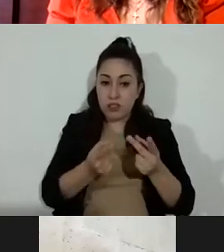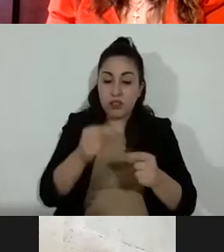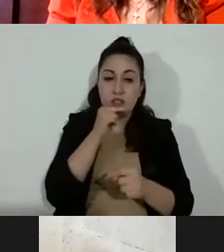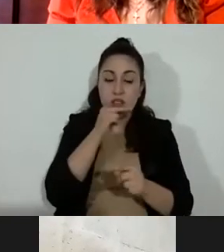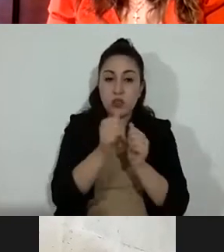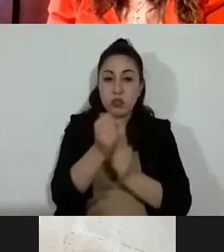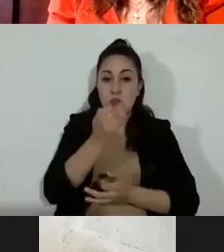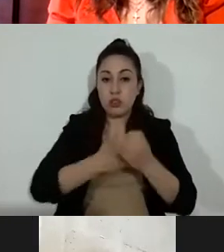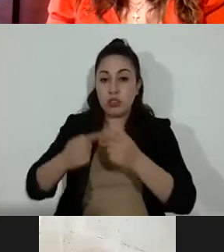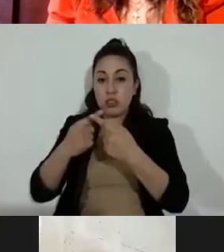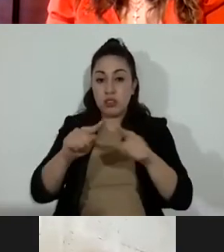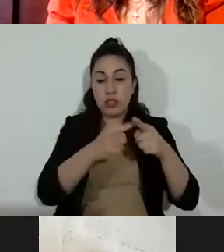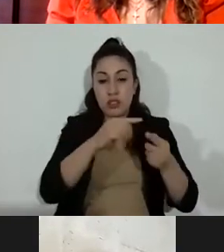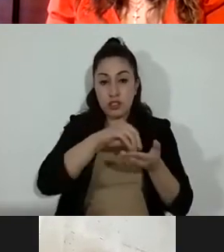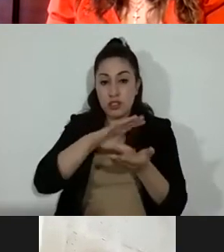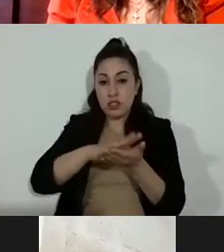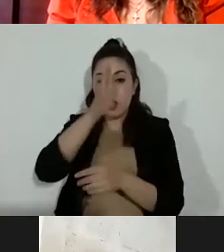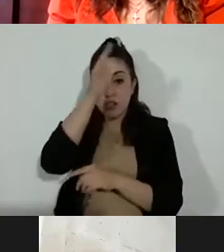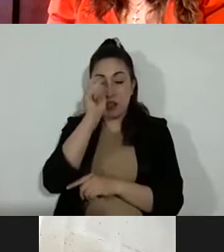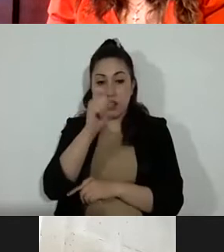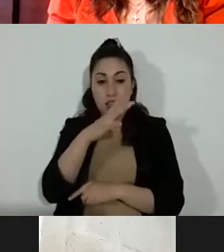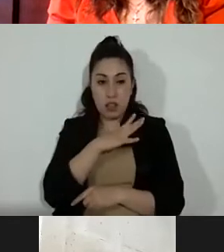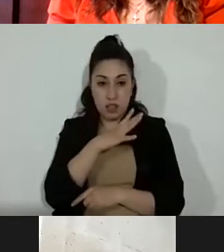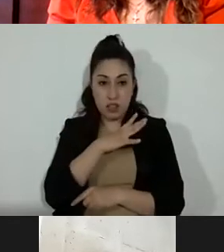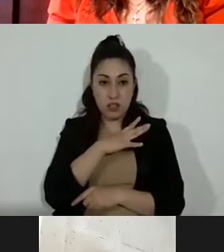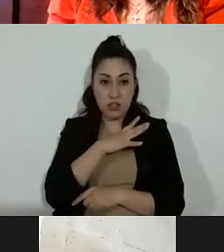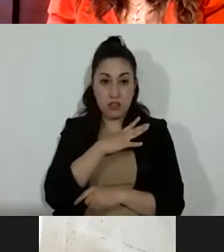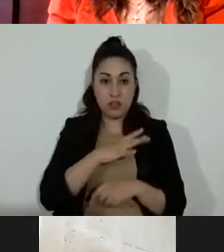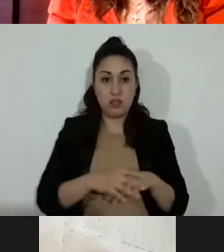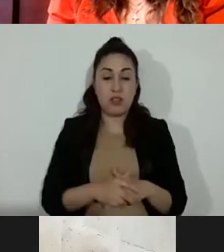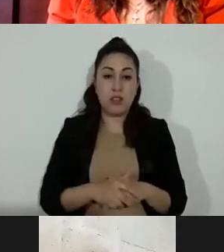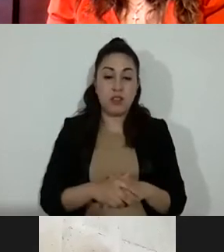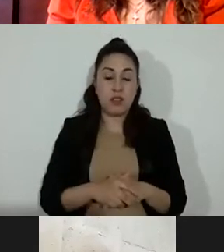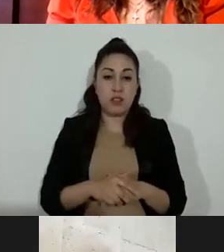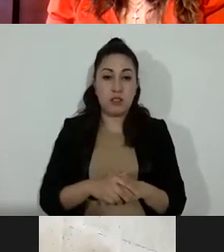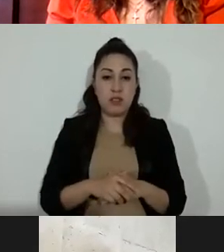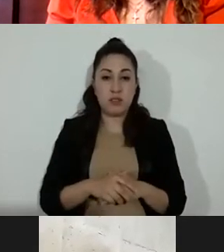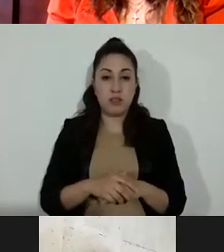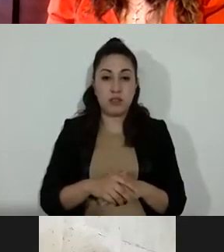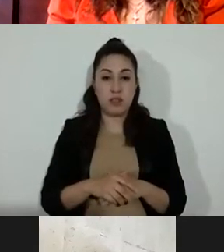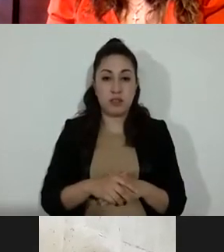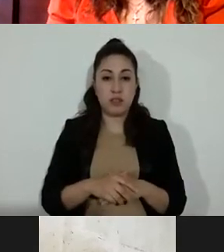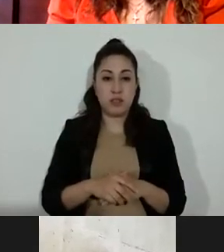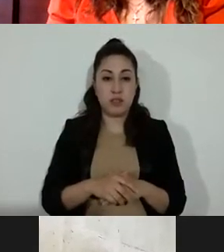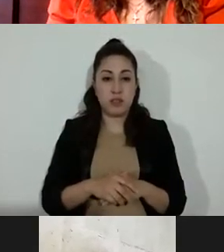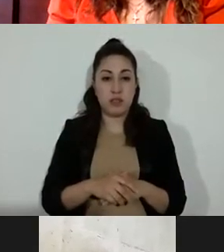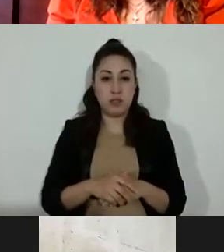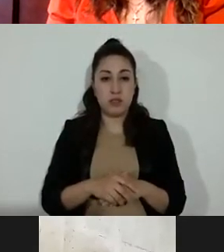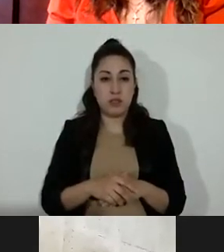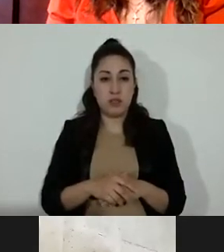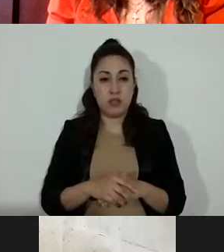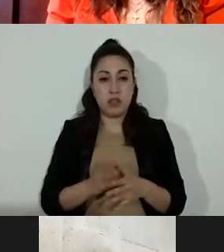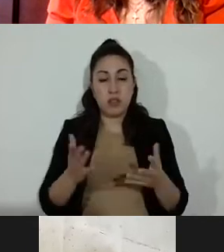han tenido que realizar y que es momento de, como decía el